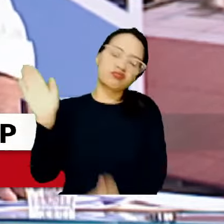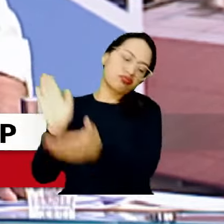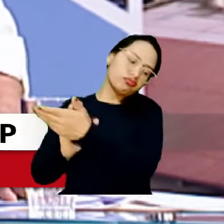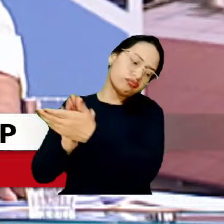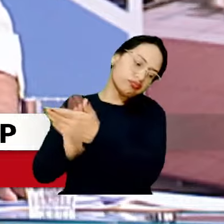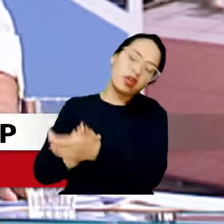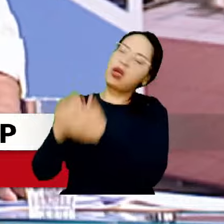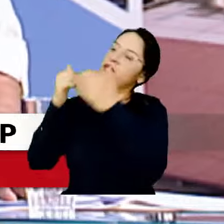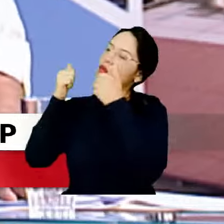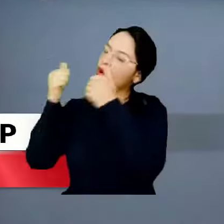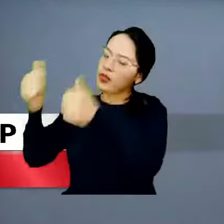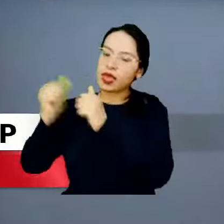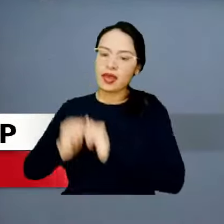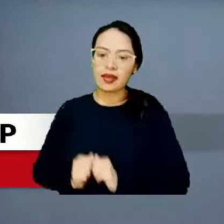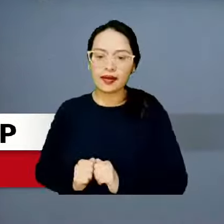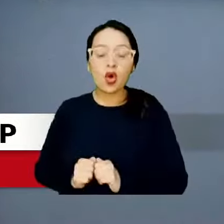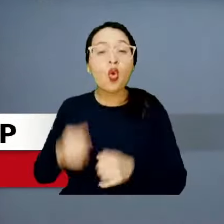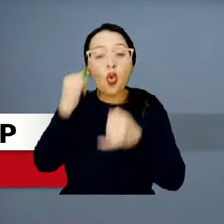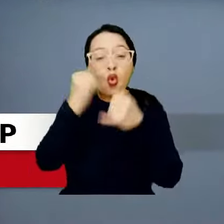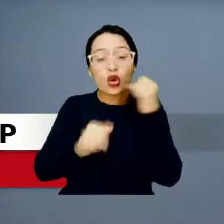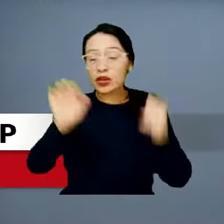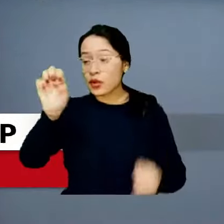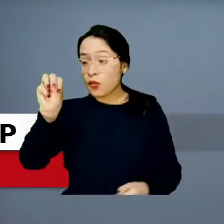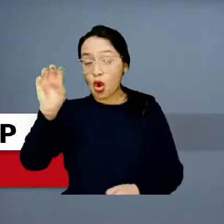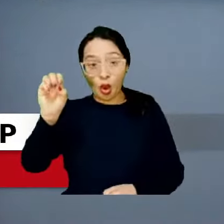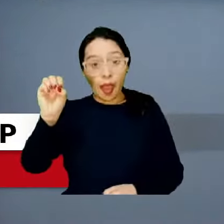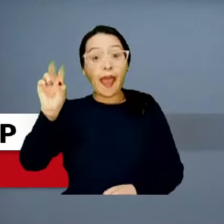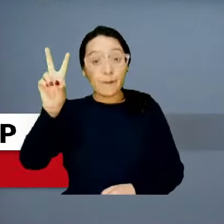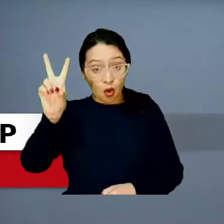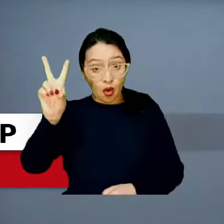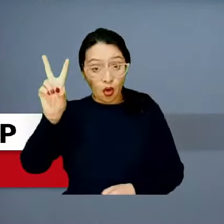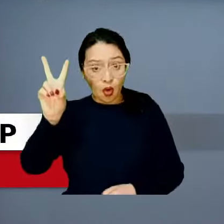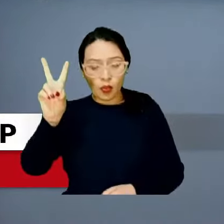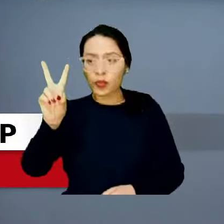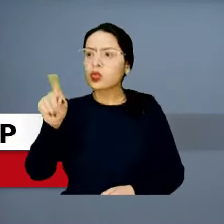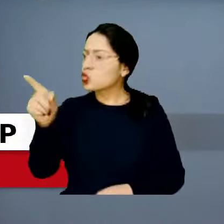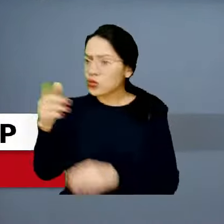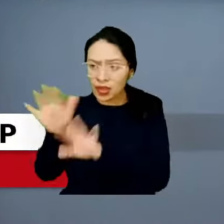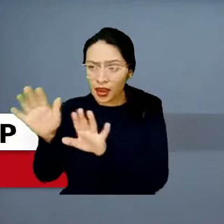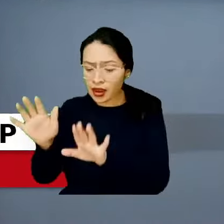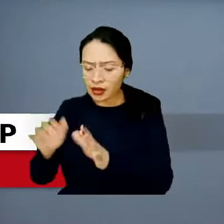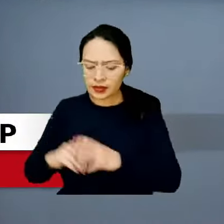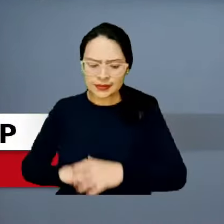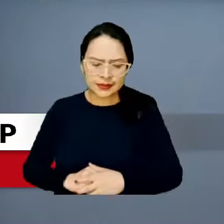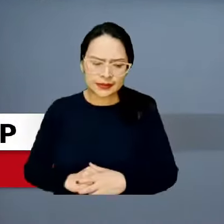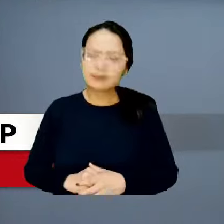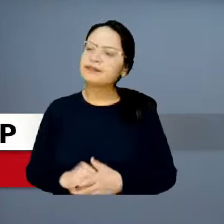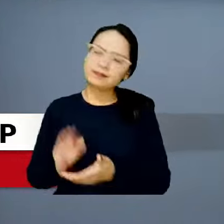un mensaje de despedida del EMOF y ahora me empieza a decir que ha estado mal o chuecas las cosas. ¿Cómo es eso? Bueno, yo hoy día